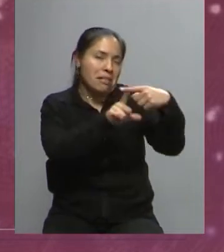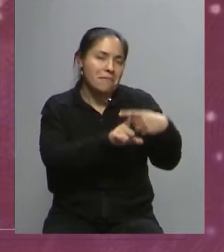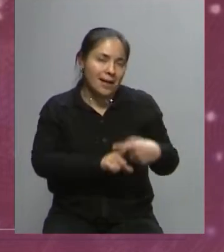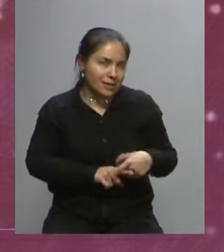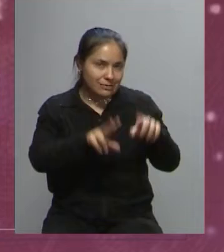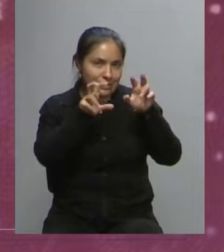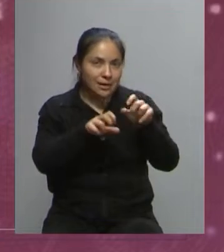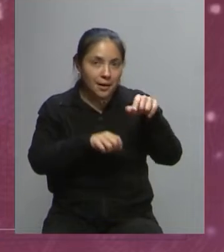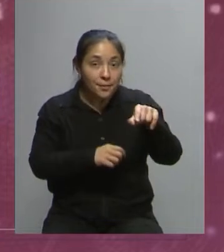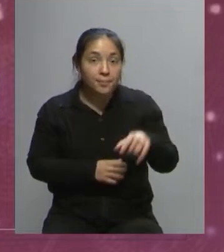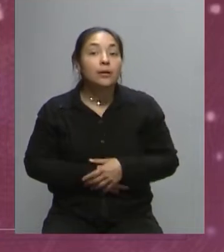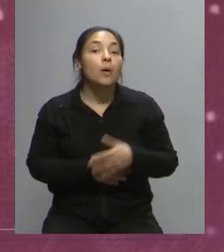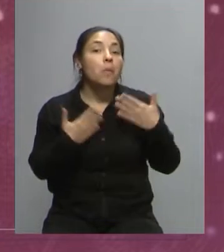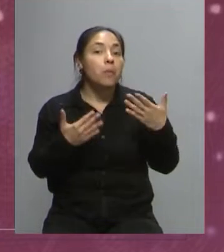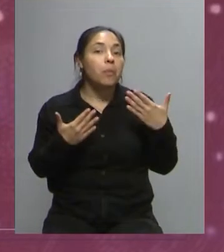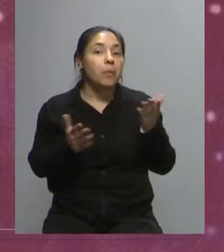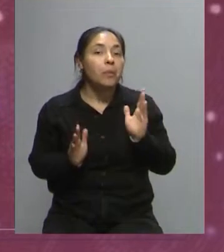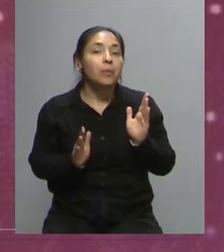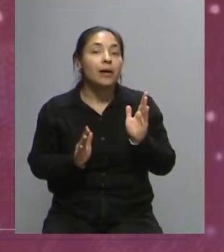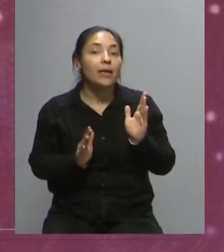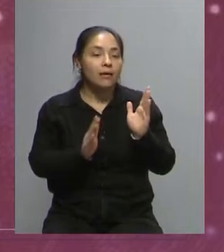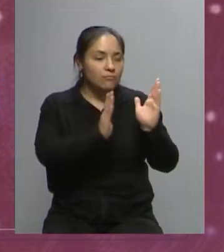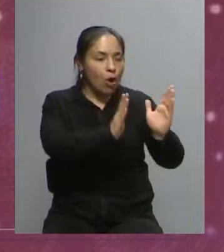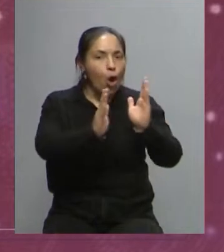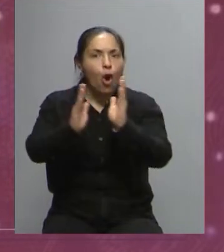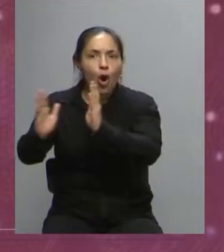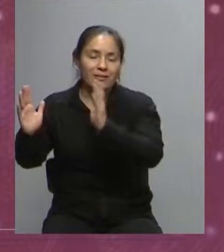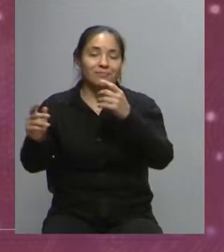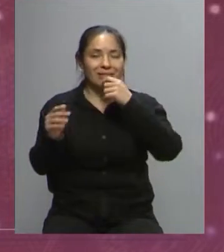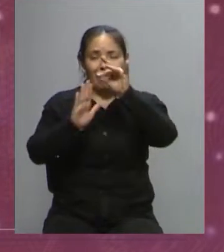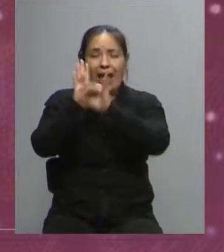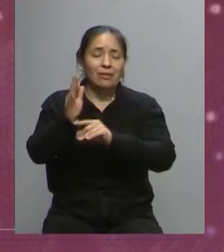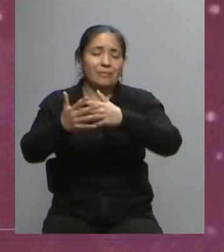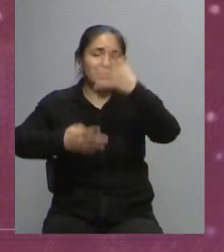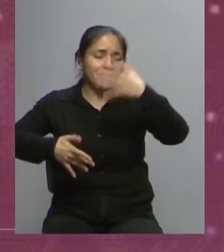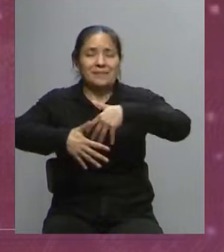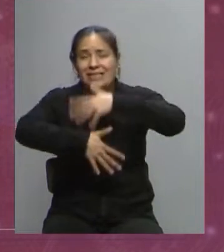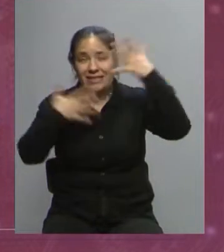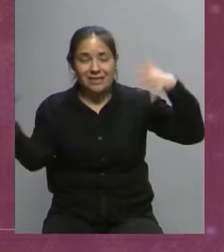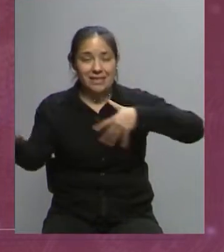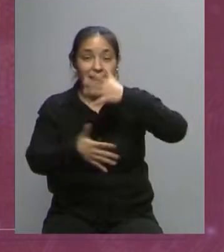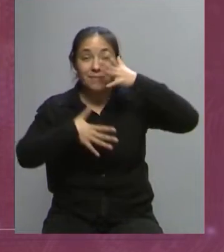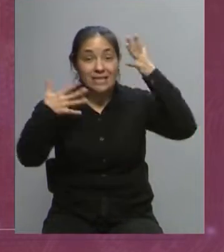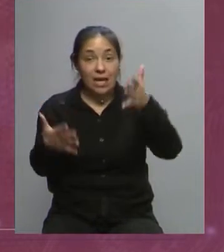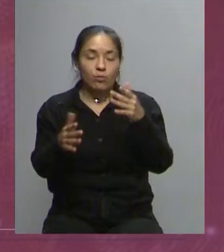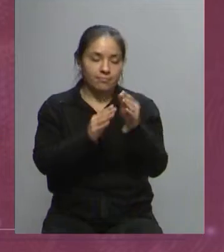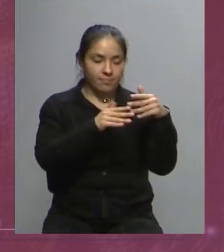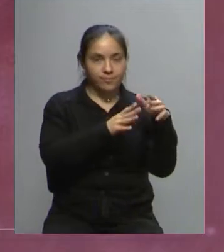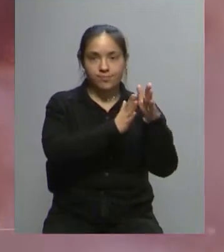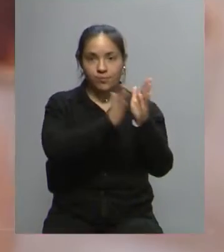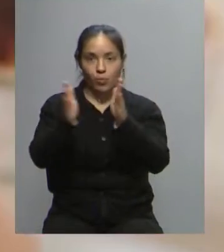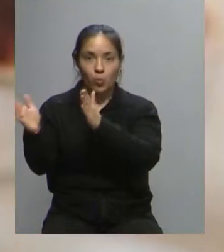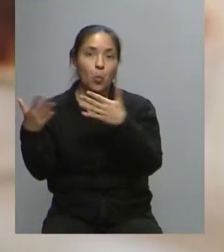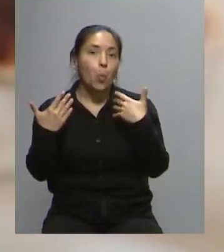que permiten poner orden en el caos, ¿no? Entonces hay algoritmos clasificatorios, algoritmos predictivos, etcétera,